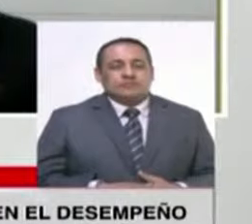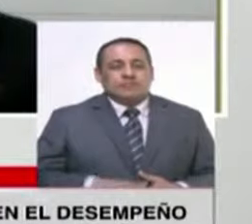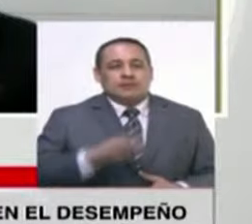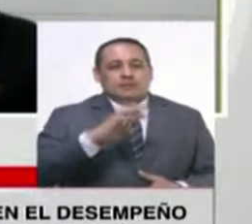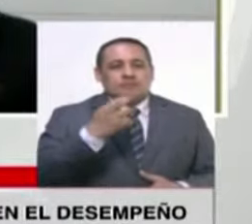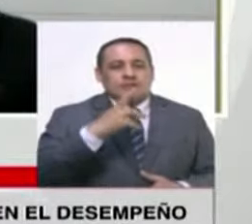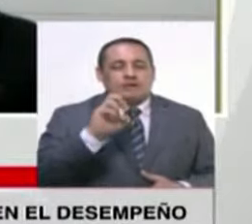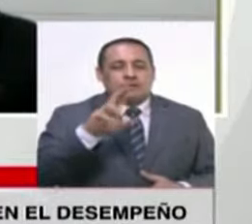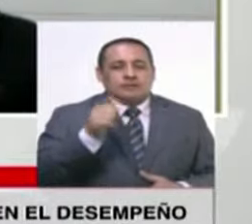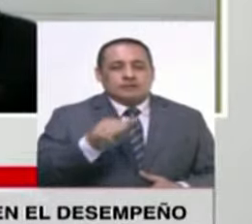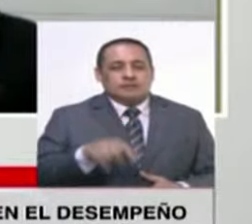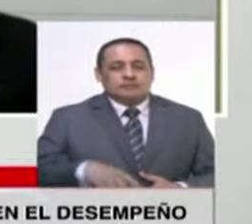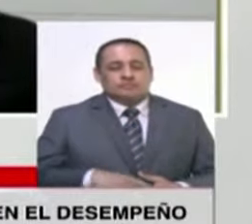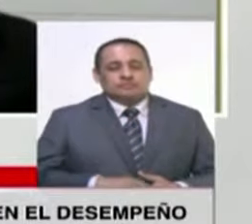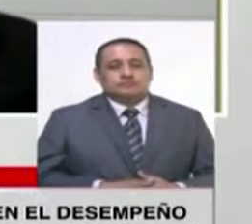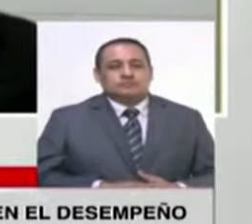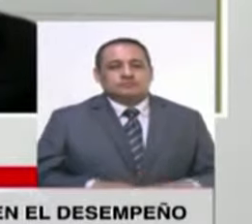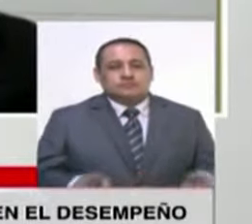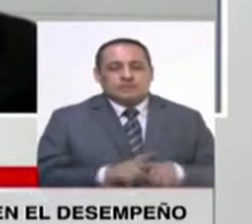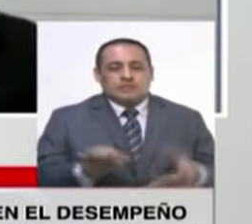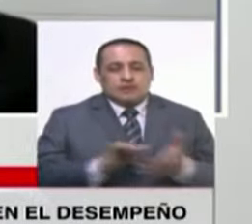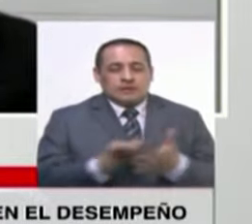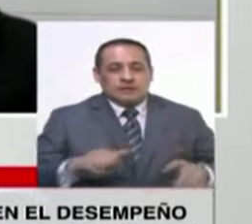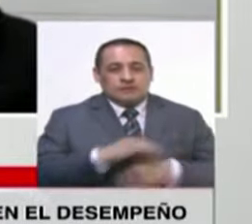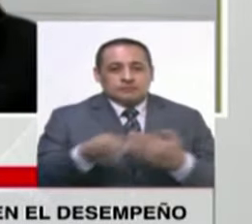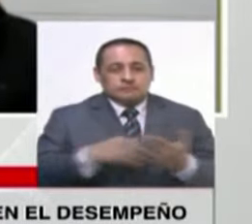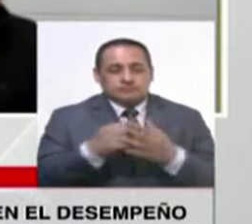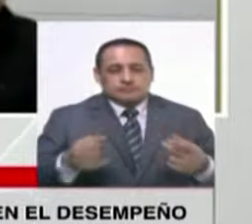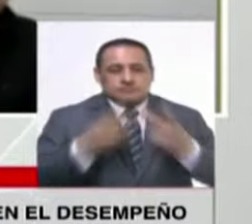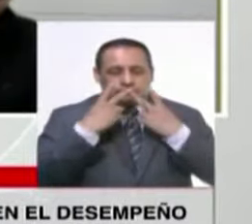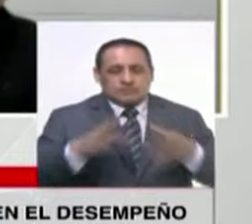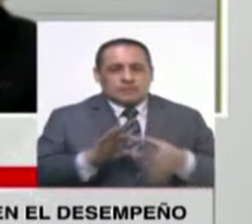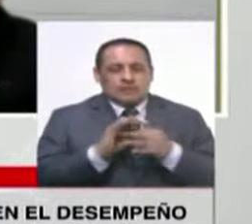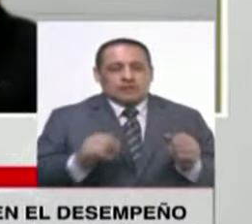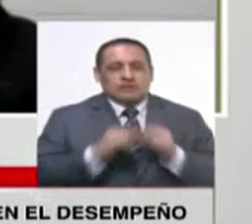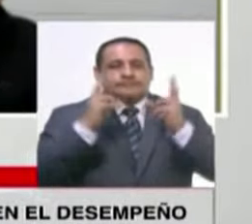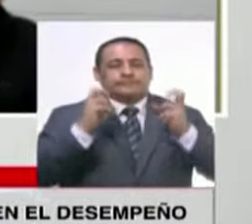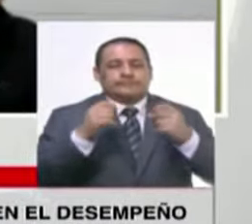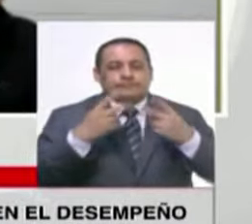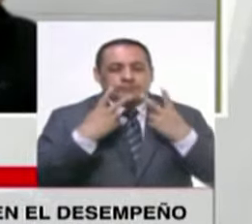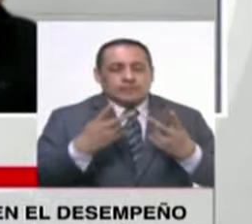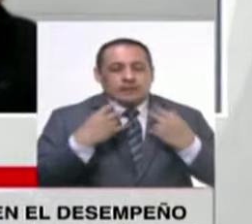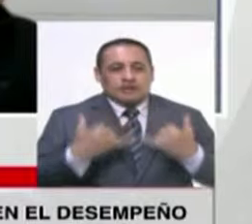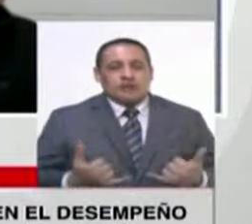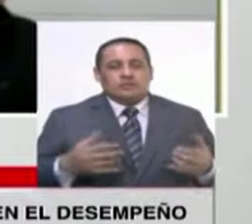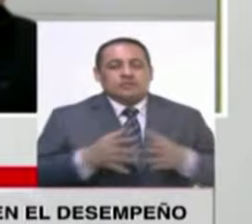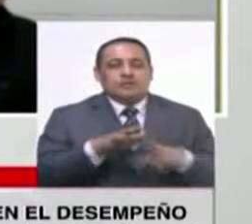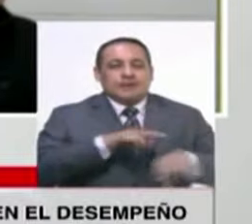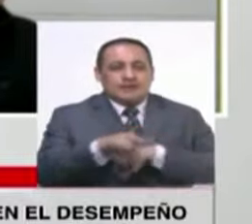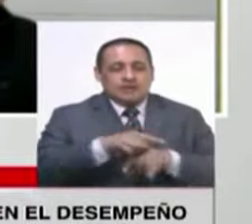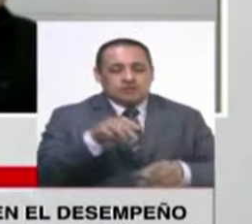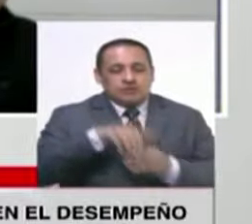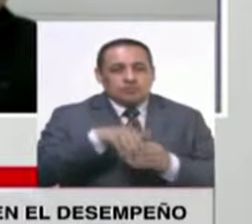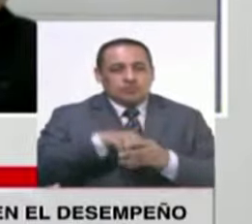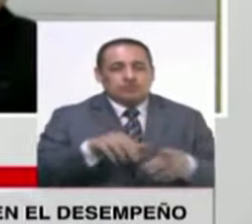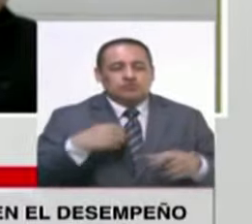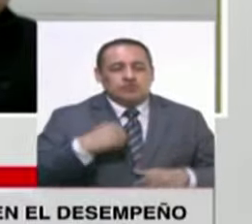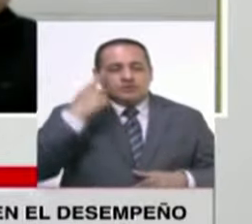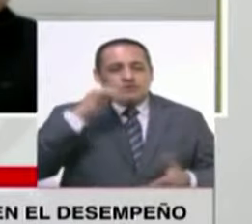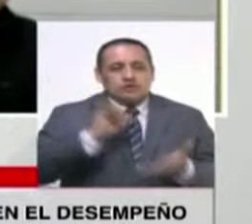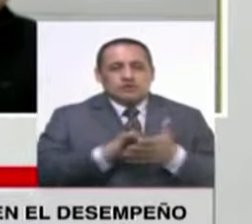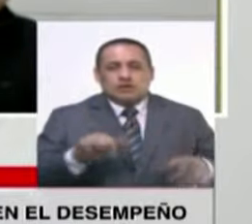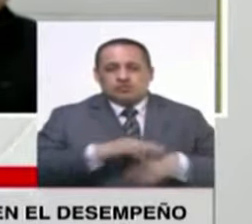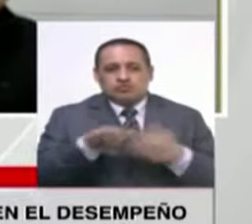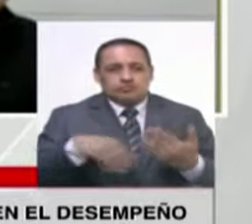Barrera, ¿no? Y todos ellos que estaban vinculados al tema ese del fraude electoral. Entiendo que usted